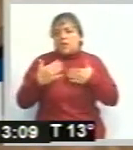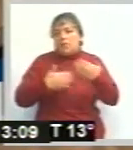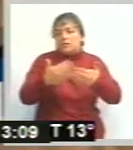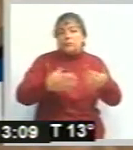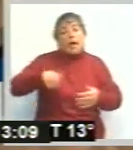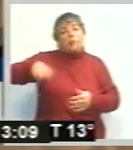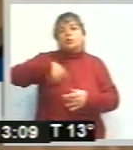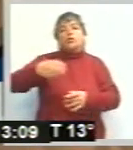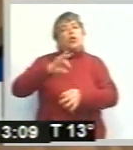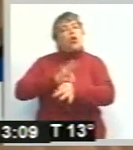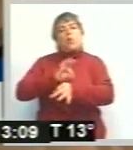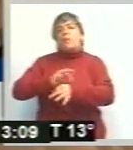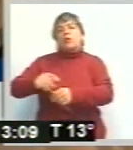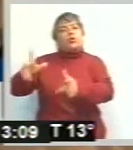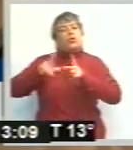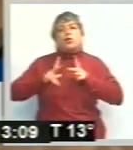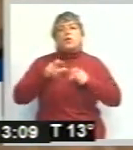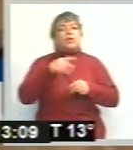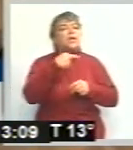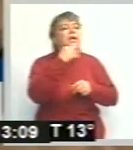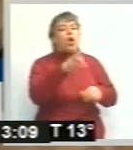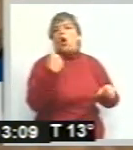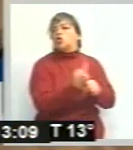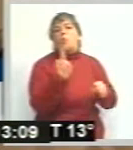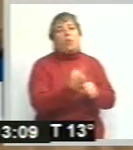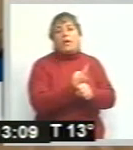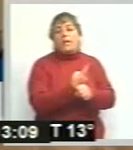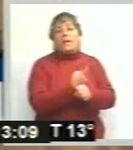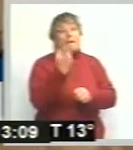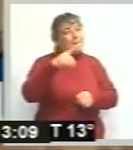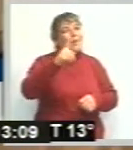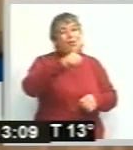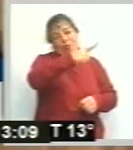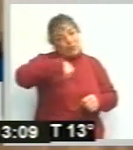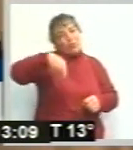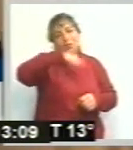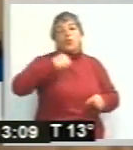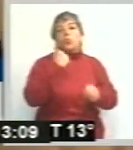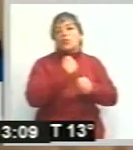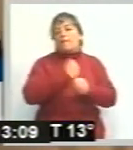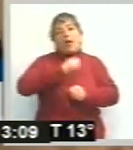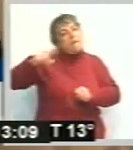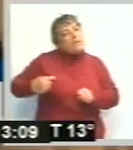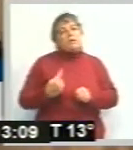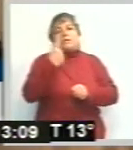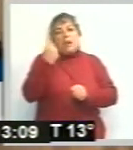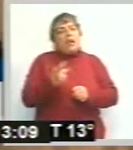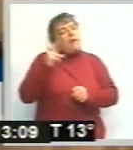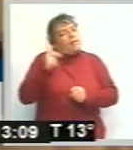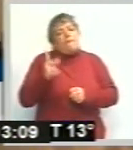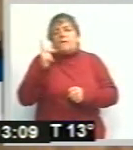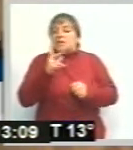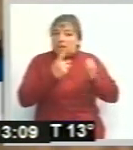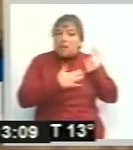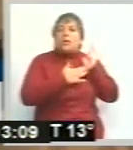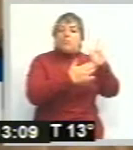papá nos dicen todo lo que nuestro hijo no puede hacer. Así que nosotros, es una de las tareas principales, la que más nos cuesta, es